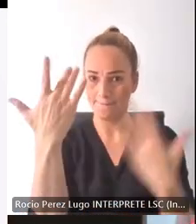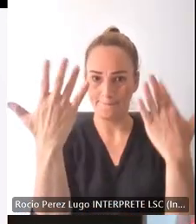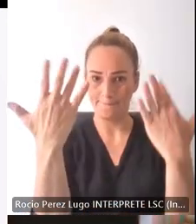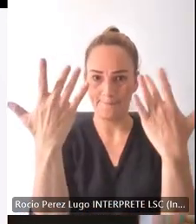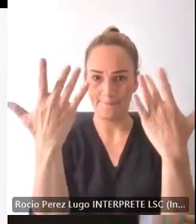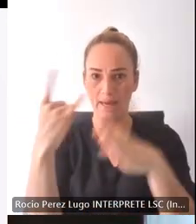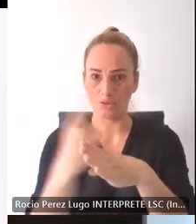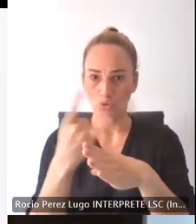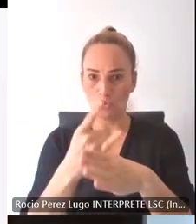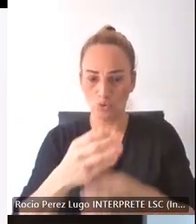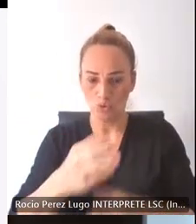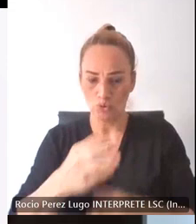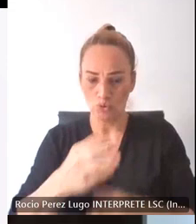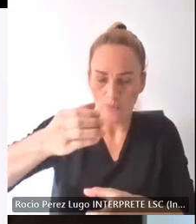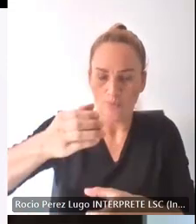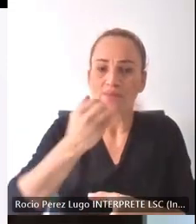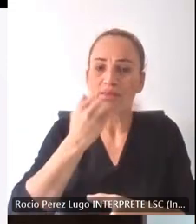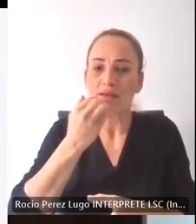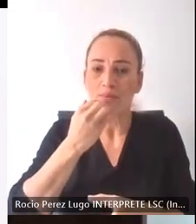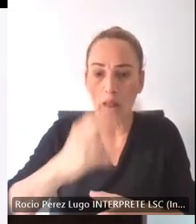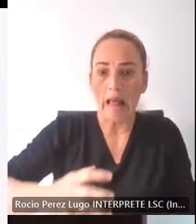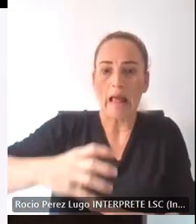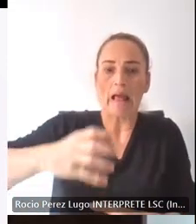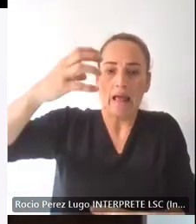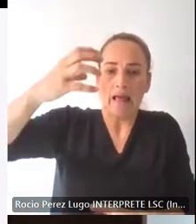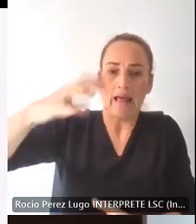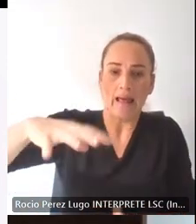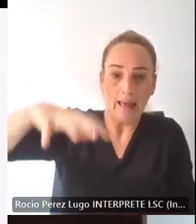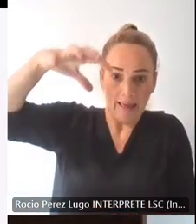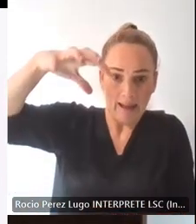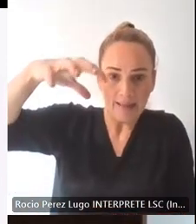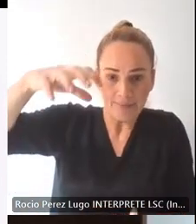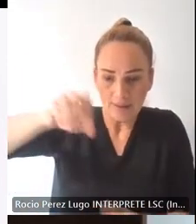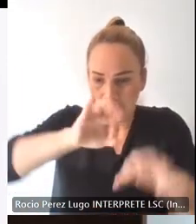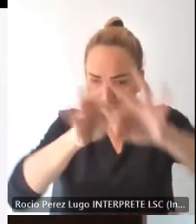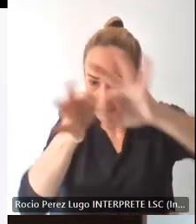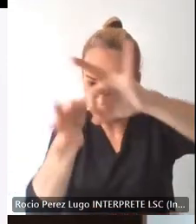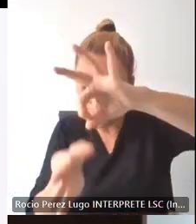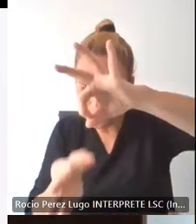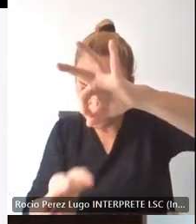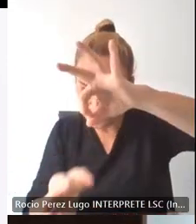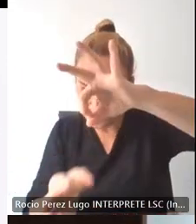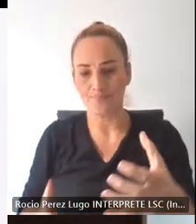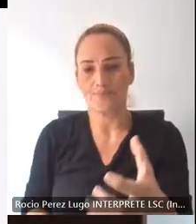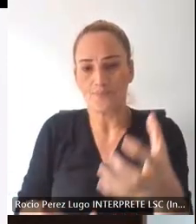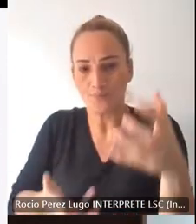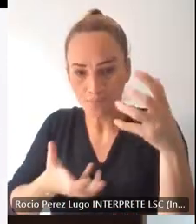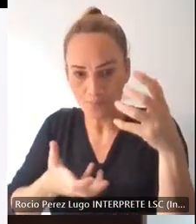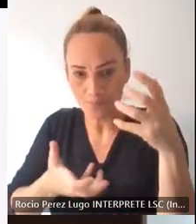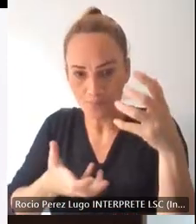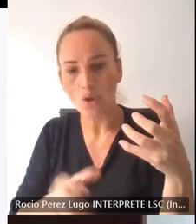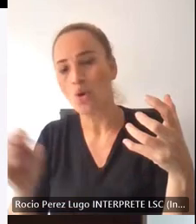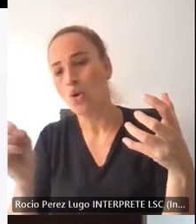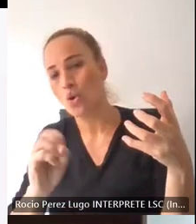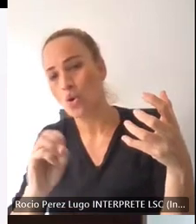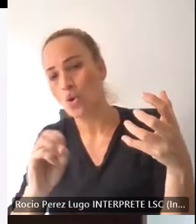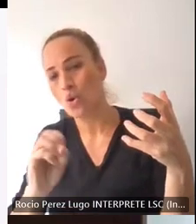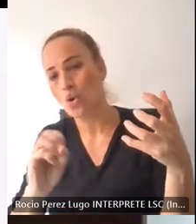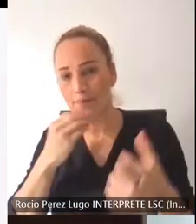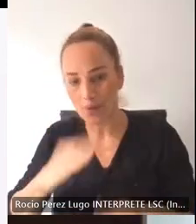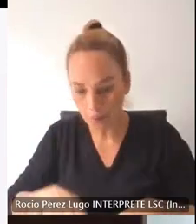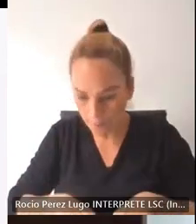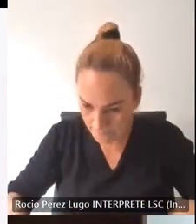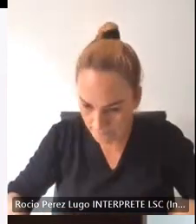sostengo con esta parte. Si fuera un extintor más grande, con manguera implica que puedo sostenerlo o tenerlo en el piso,